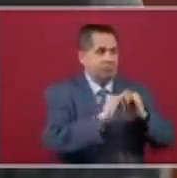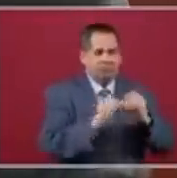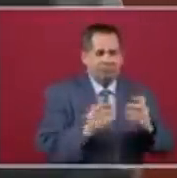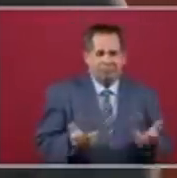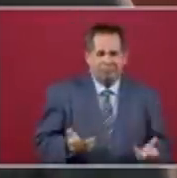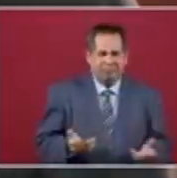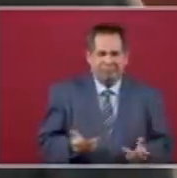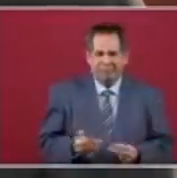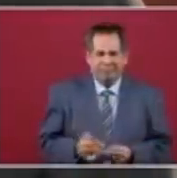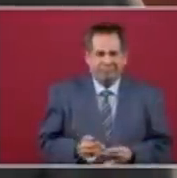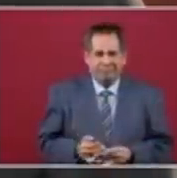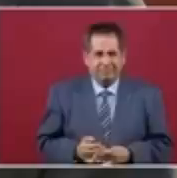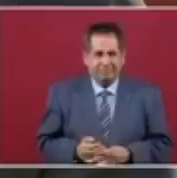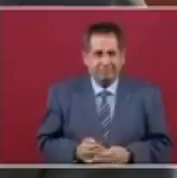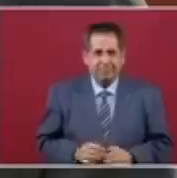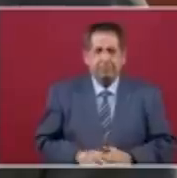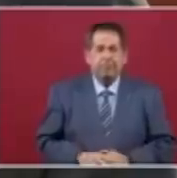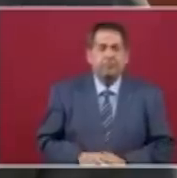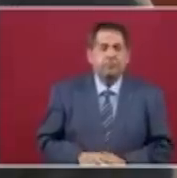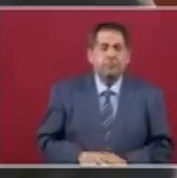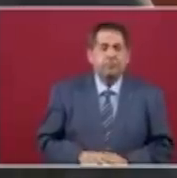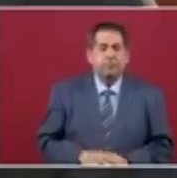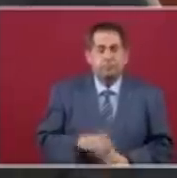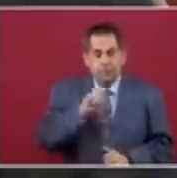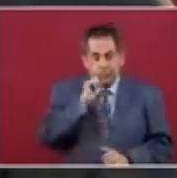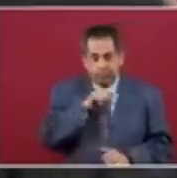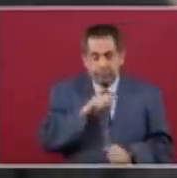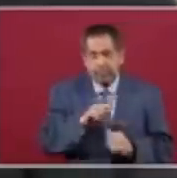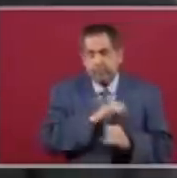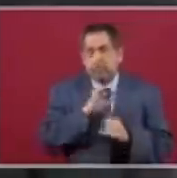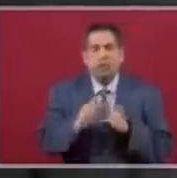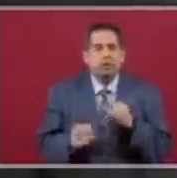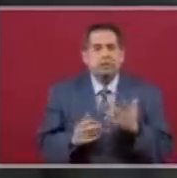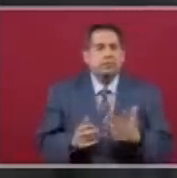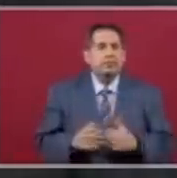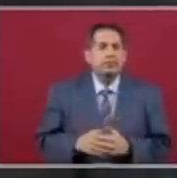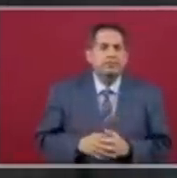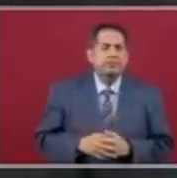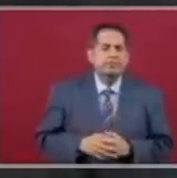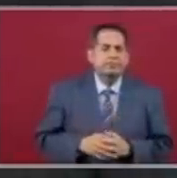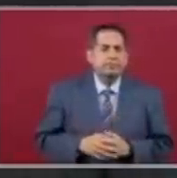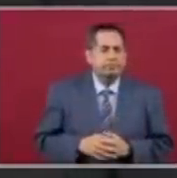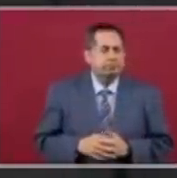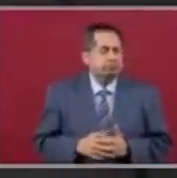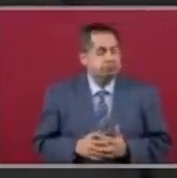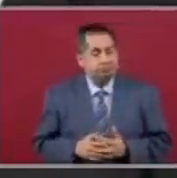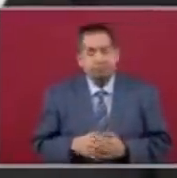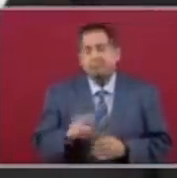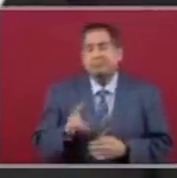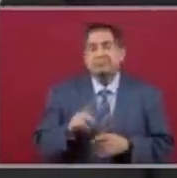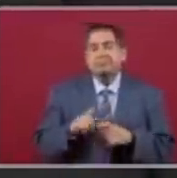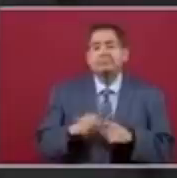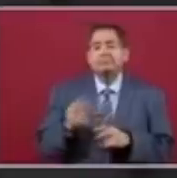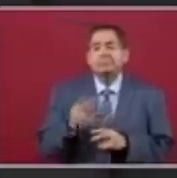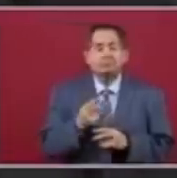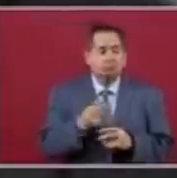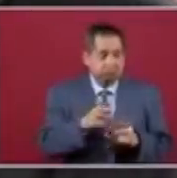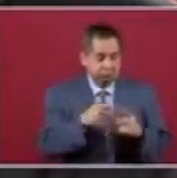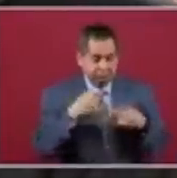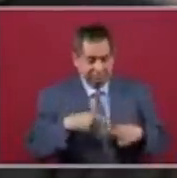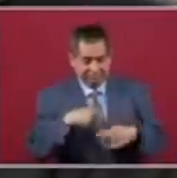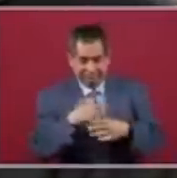de todo. Al final de cuentas, el que lo necesitaba no recibía